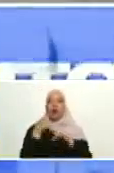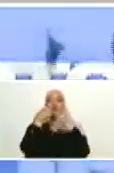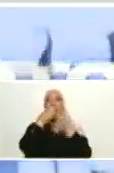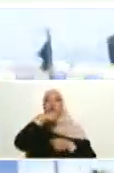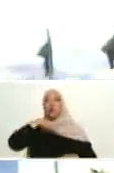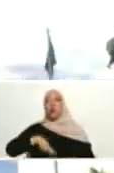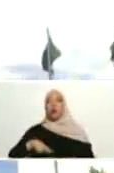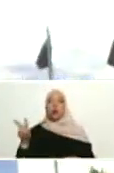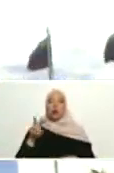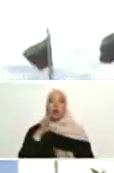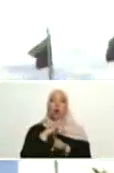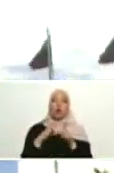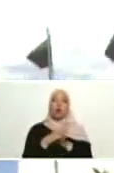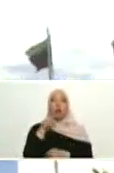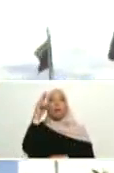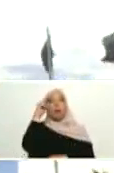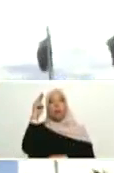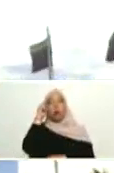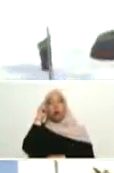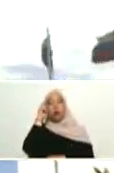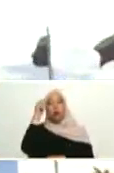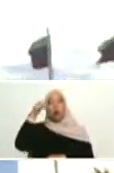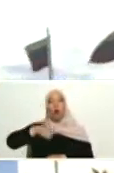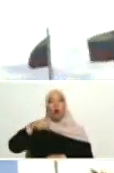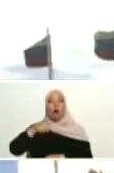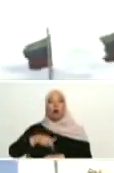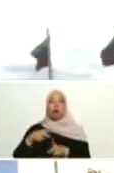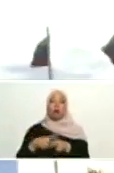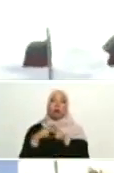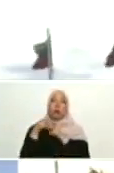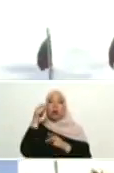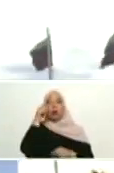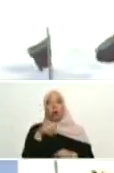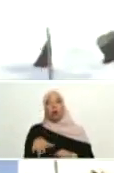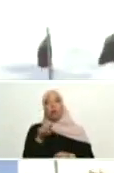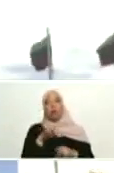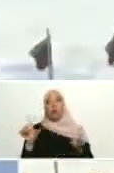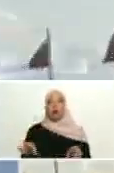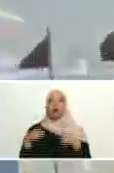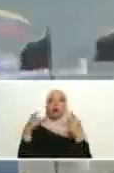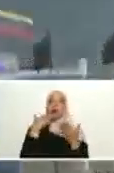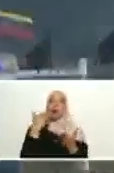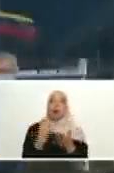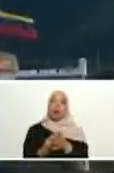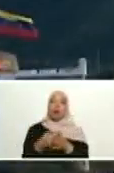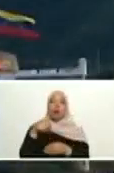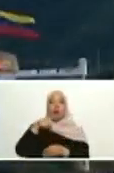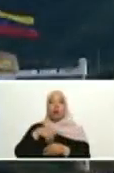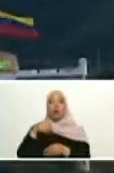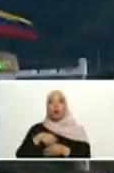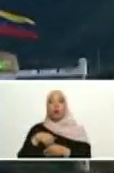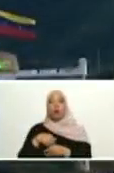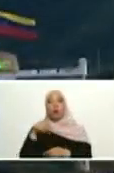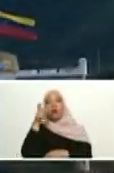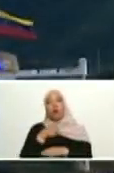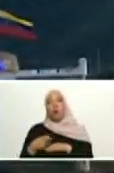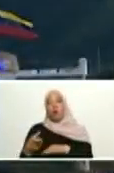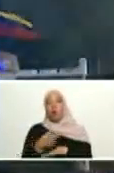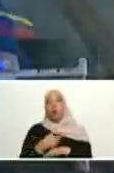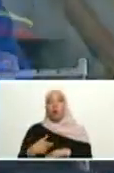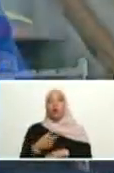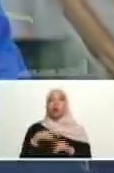histórico, cultural y memorial que hoy entregamos al pueblo de La Guaira gracias a la labor conjunta del gobernador